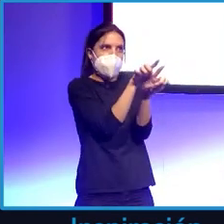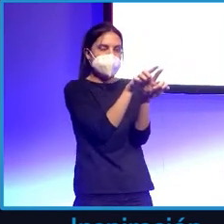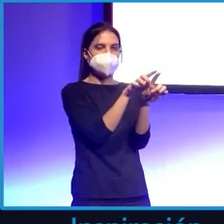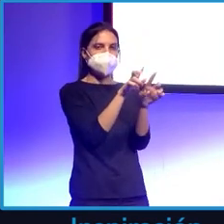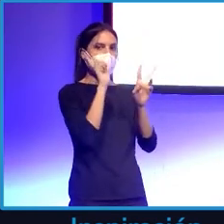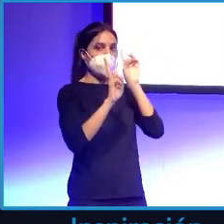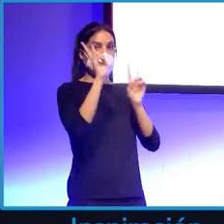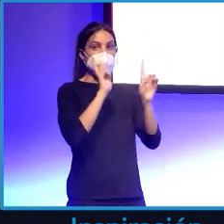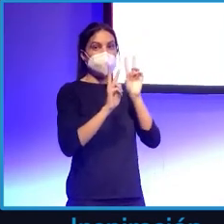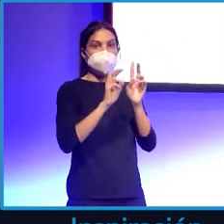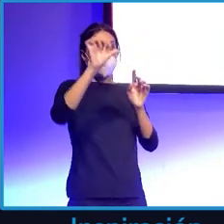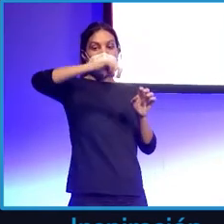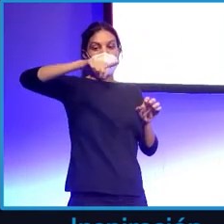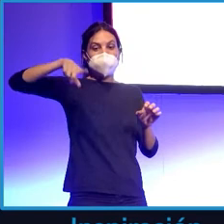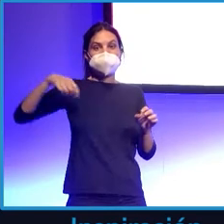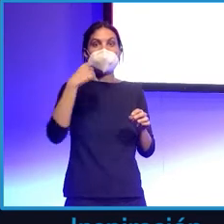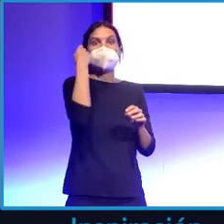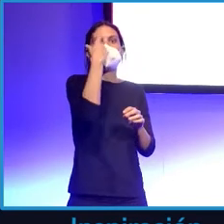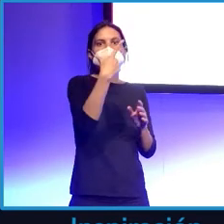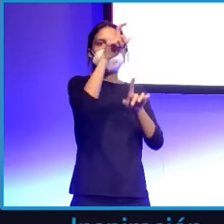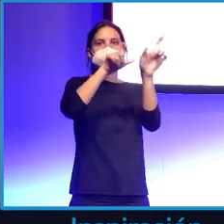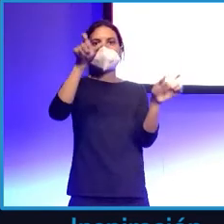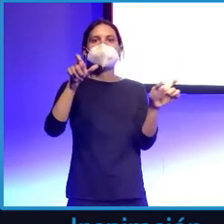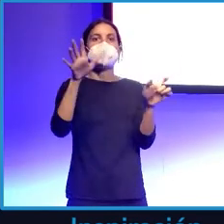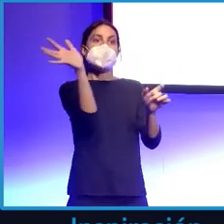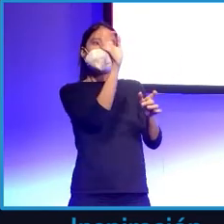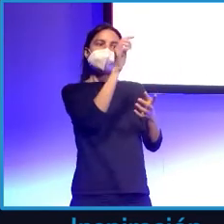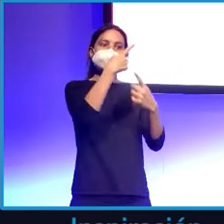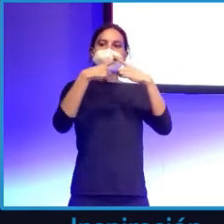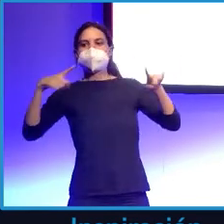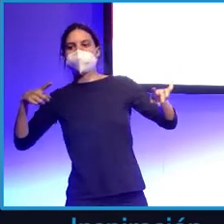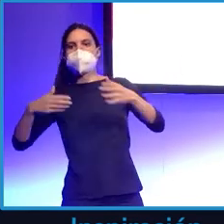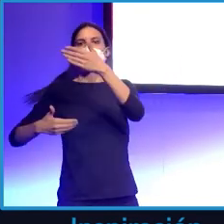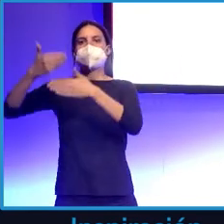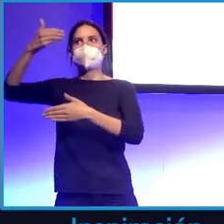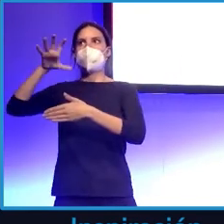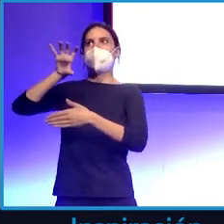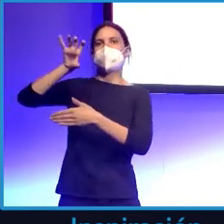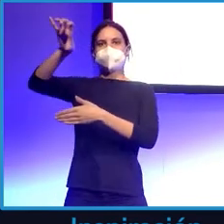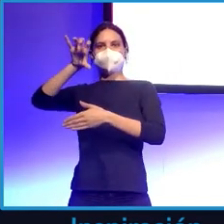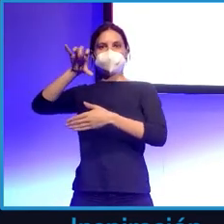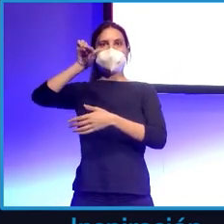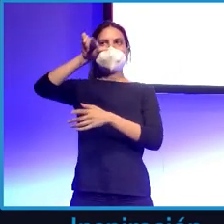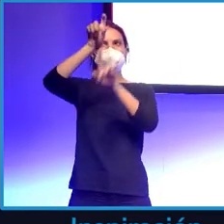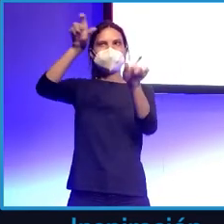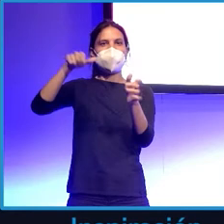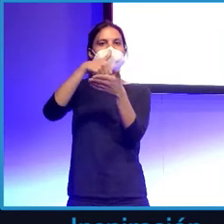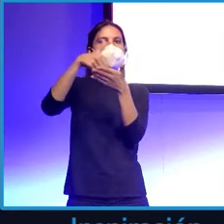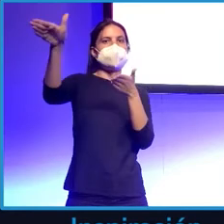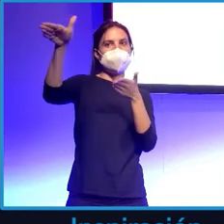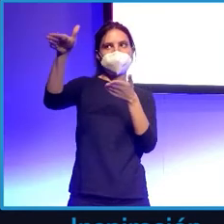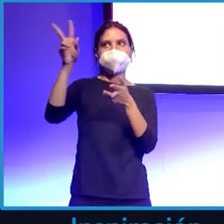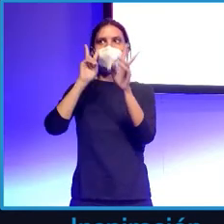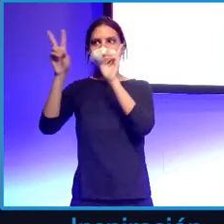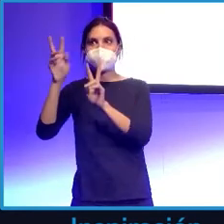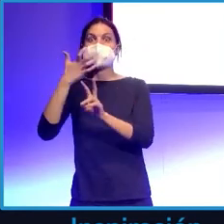personas al mes aquí me lo pongan en el mundo en el país me aparezcan portada y lo vean millones de personas qué ocurre si me poner un enlace en el mundo